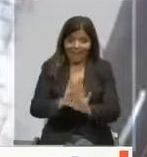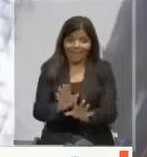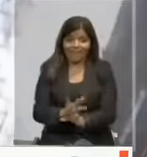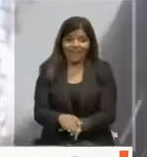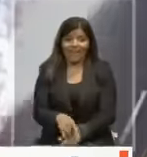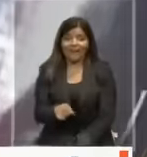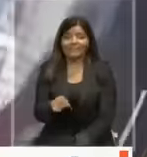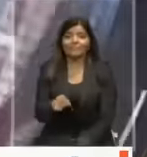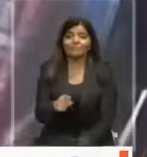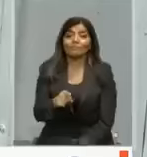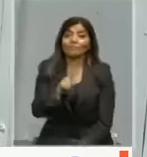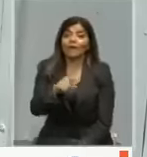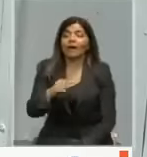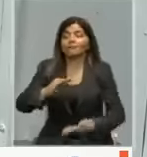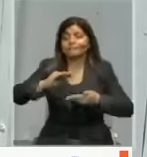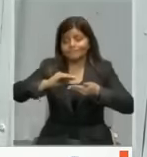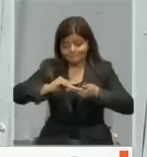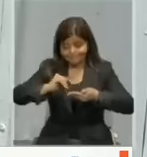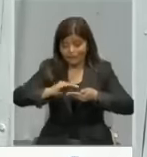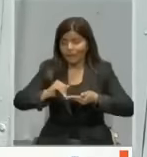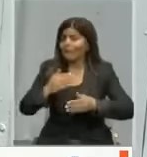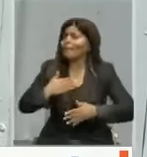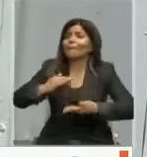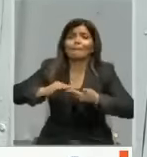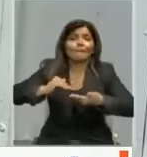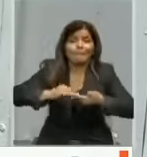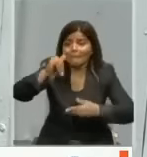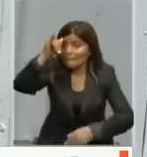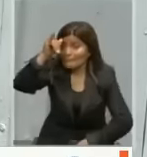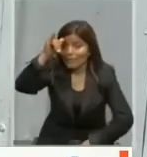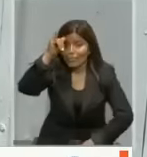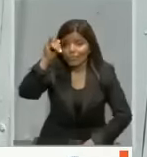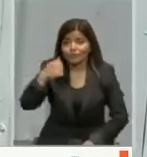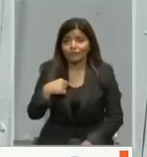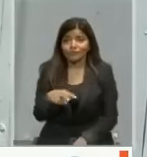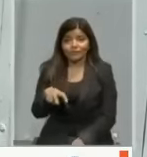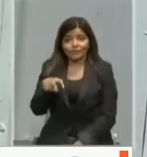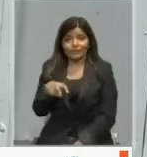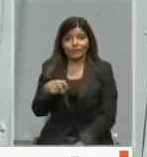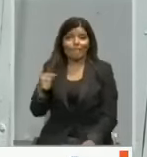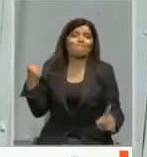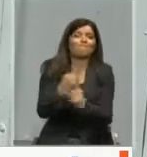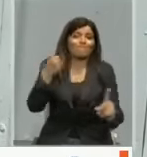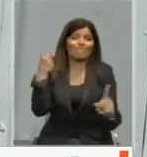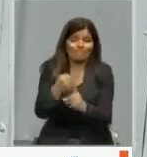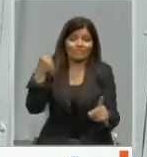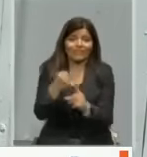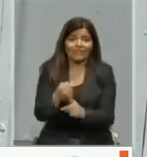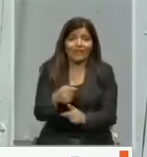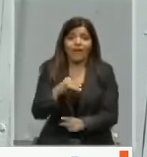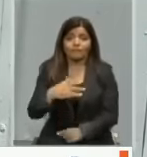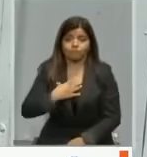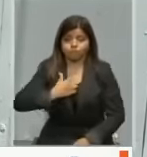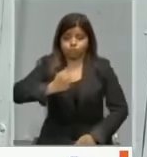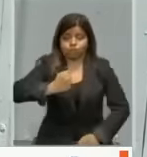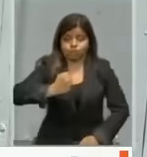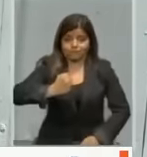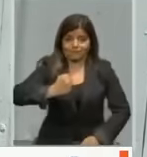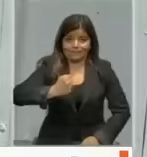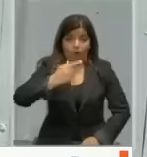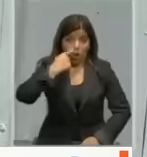Y él sale pidiendo perdón, diciéndome perdón, perdón, así mientras salí. Yo aquí afuera le seguí pegando y ahí fue donde él me agarró de la polera